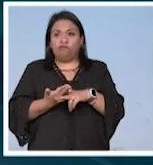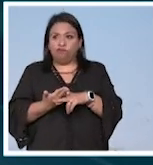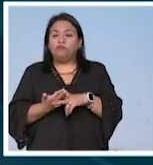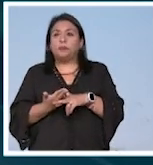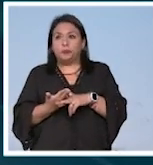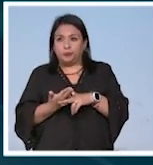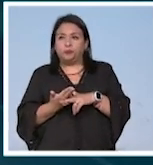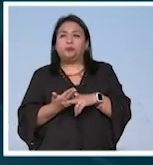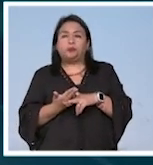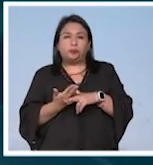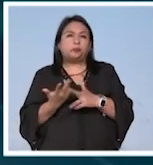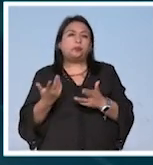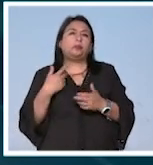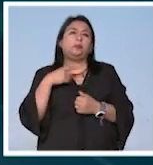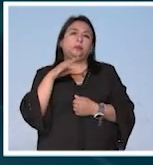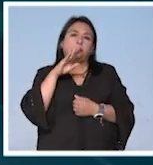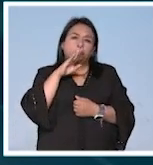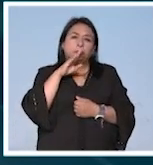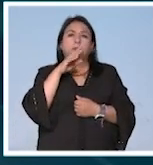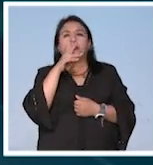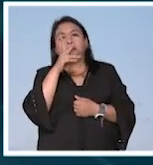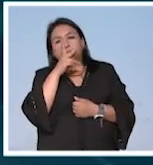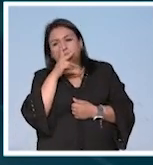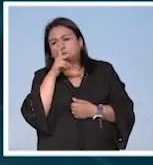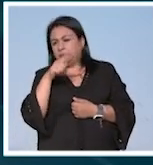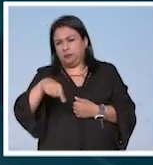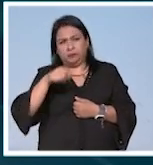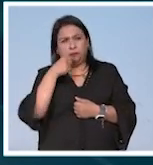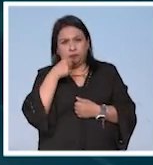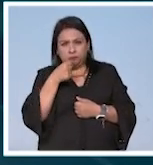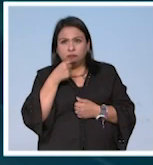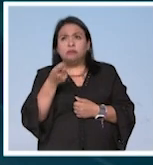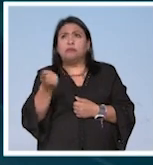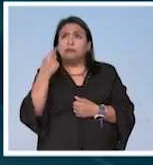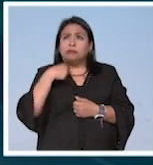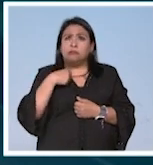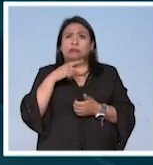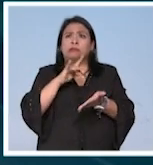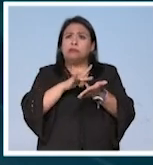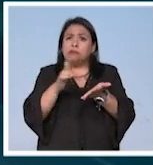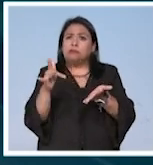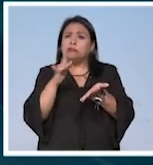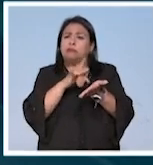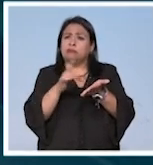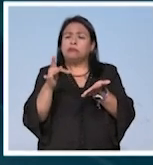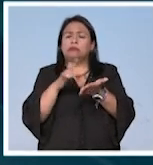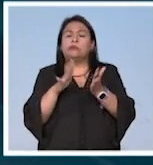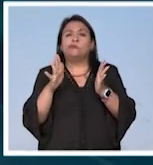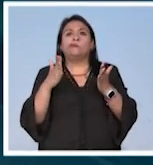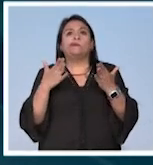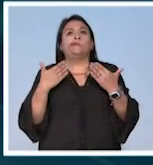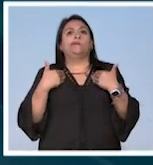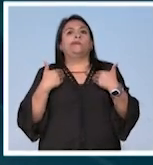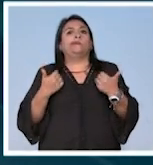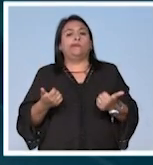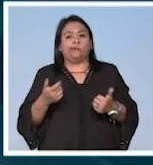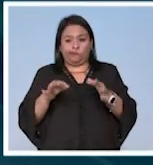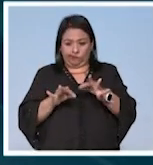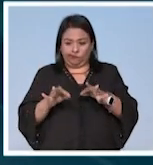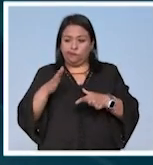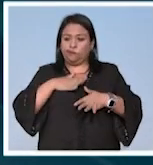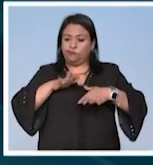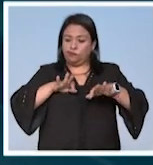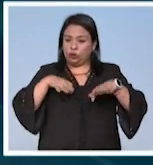porque pues las mamás los papás y los mismos niños nos agradecían entonces comprendimos que era importante lo que